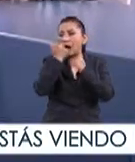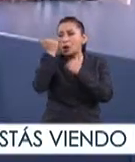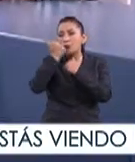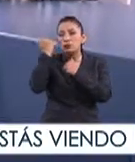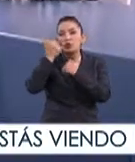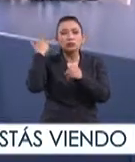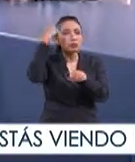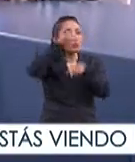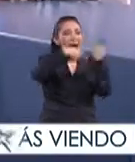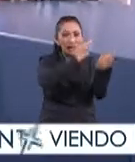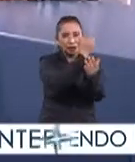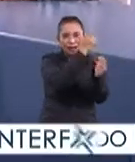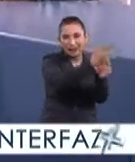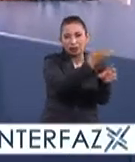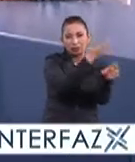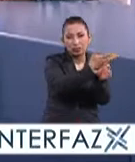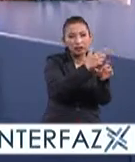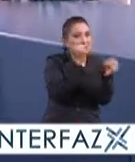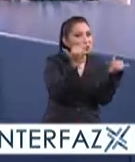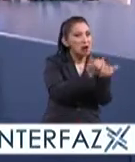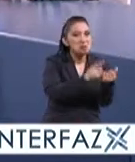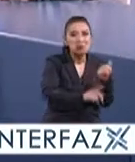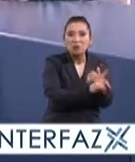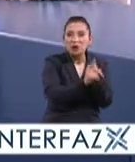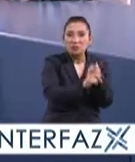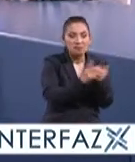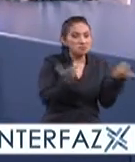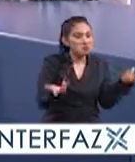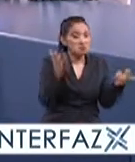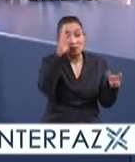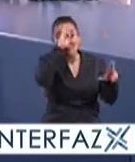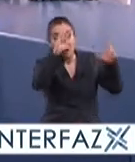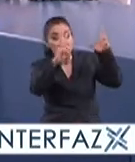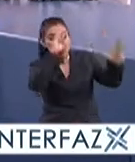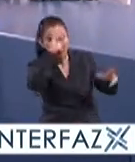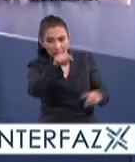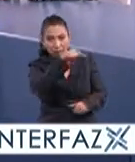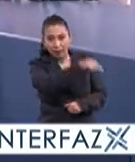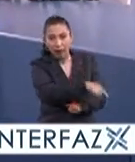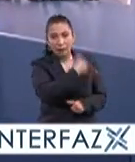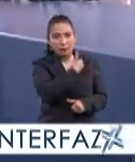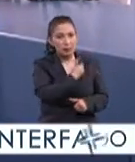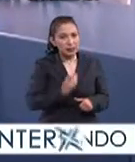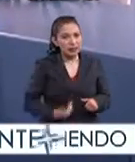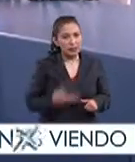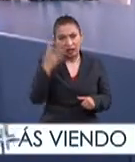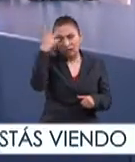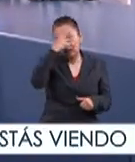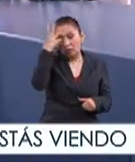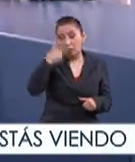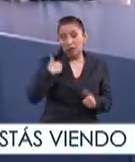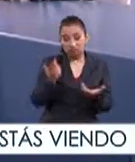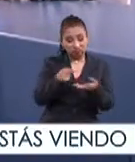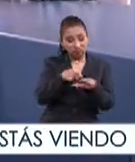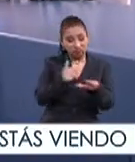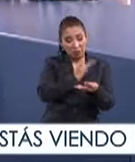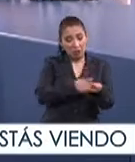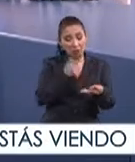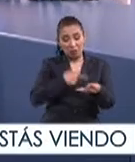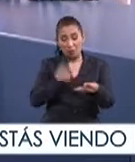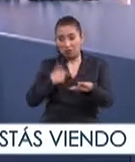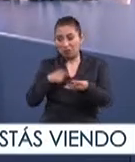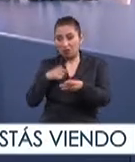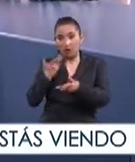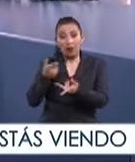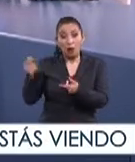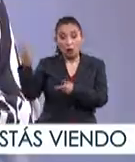jamás se había tocado esa comunidad. Y efectivamente ha estado muy en contra de las políticas, en específico de asilo.